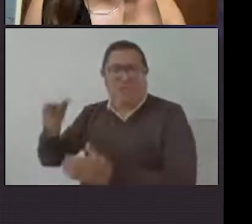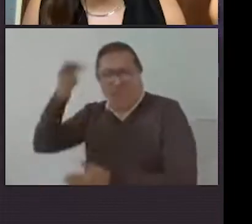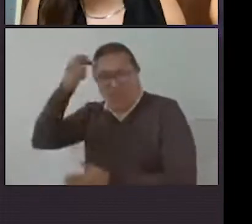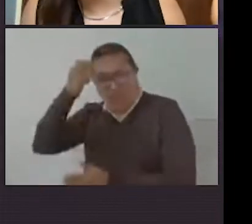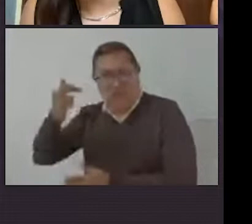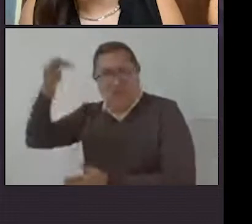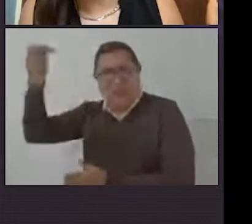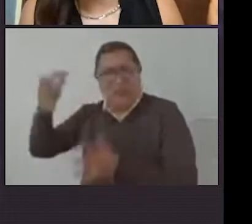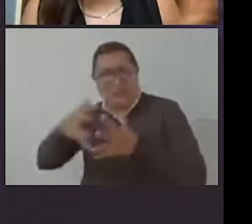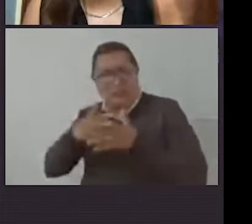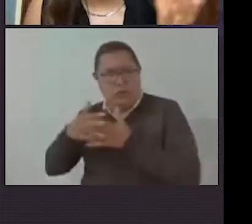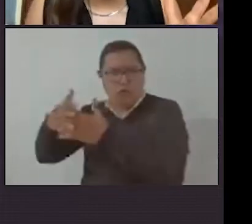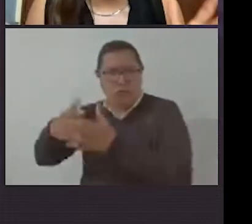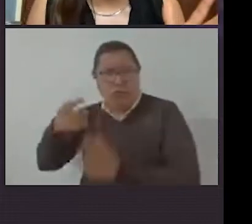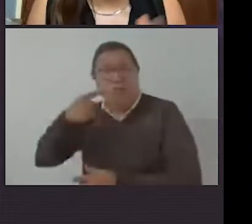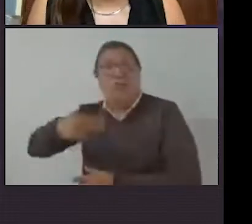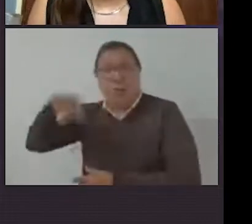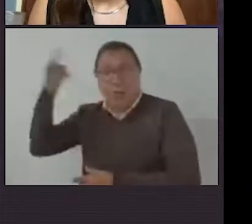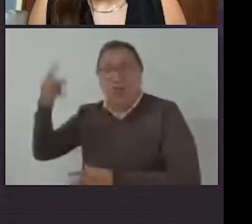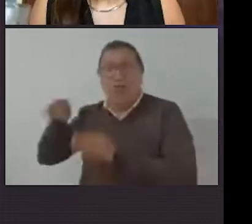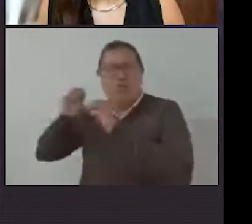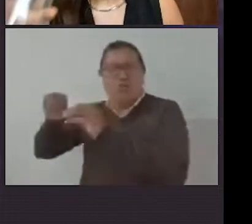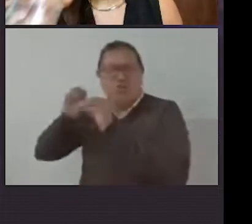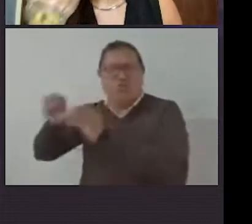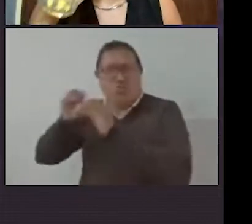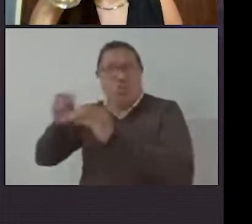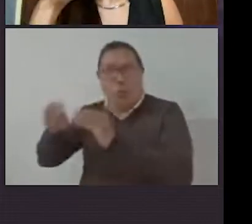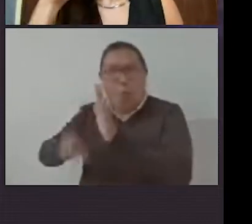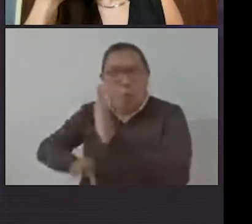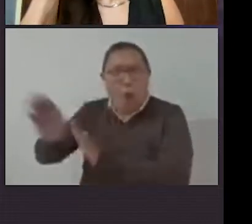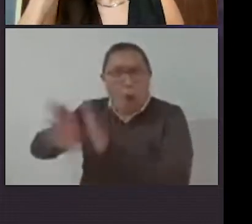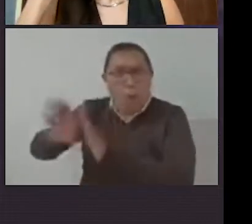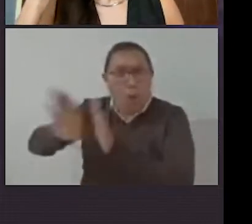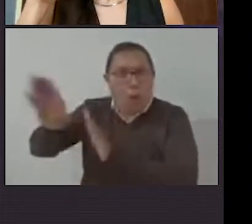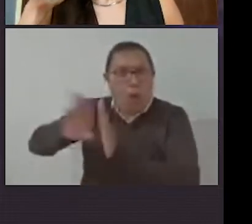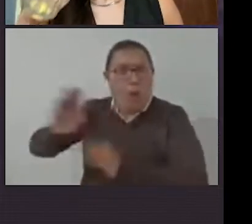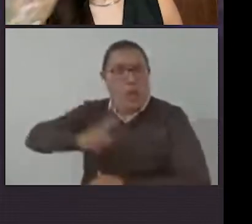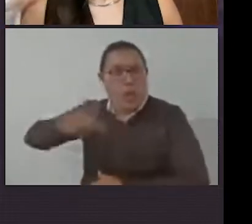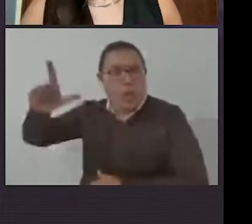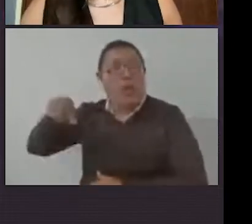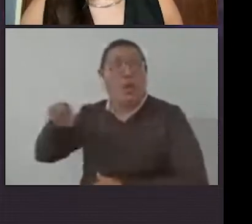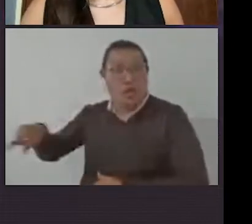muy famoso por grandes resultados que ha logrado en sus clientes.